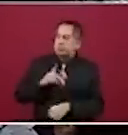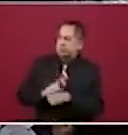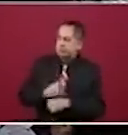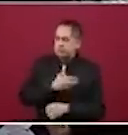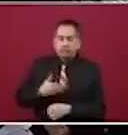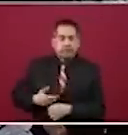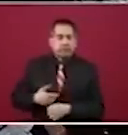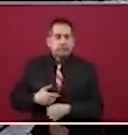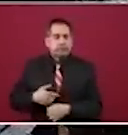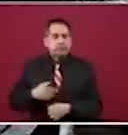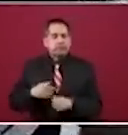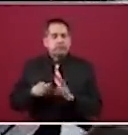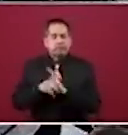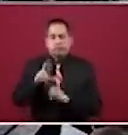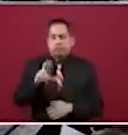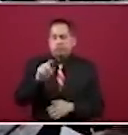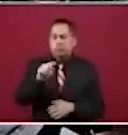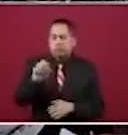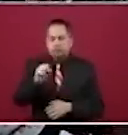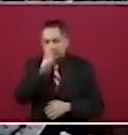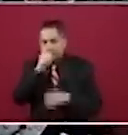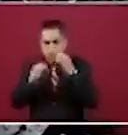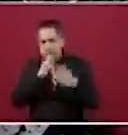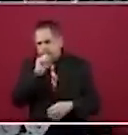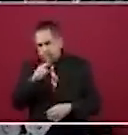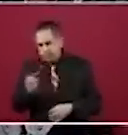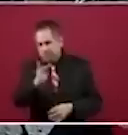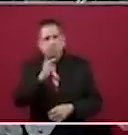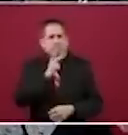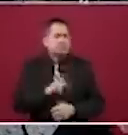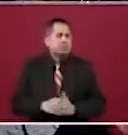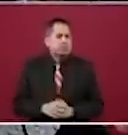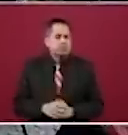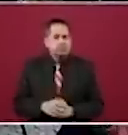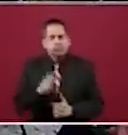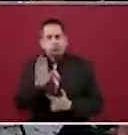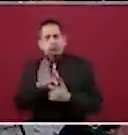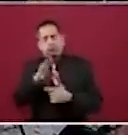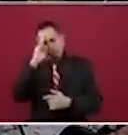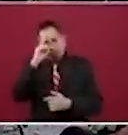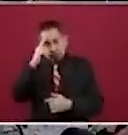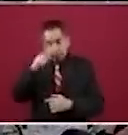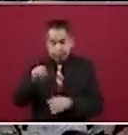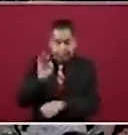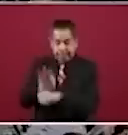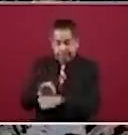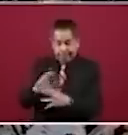de Reuters, y también quería preguntar el tema de Pemex. Dentro del plan que ustedes están contemplando para rescatar a